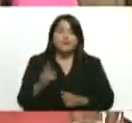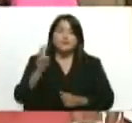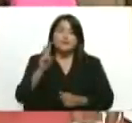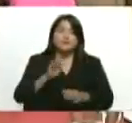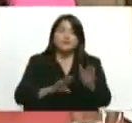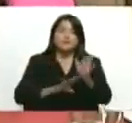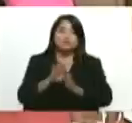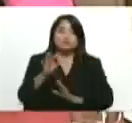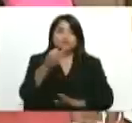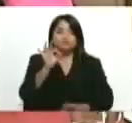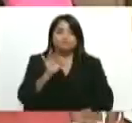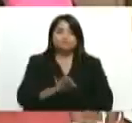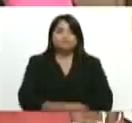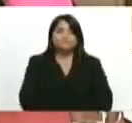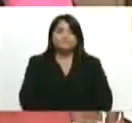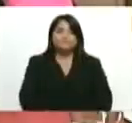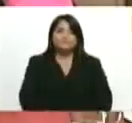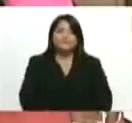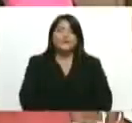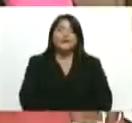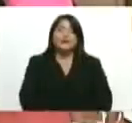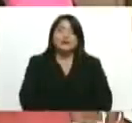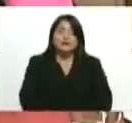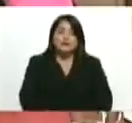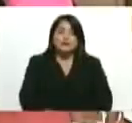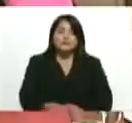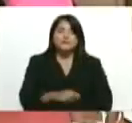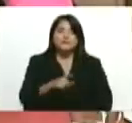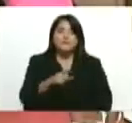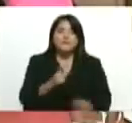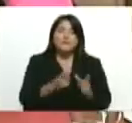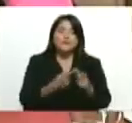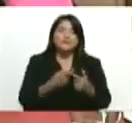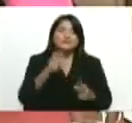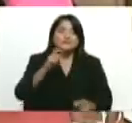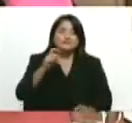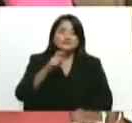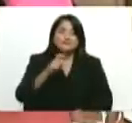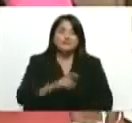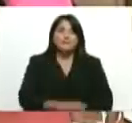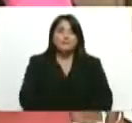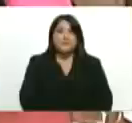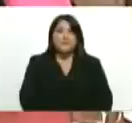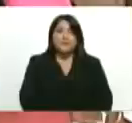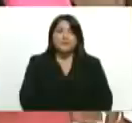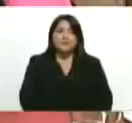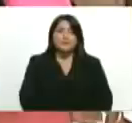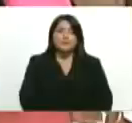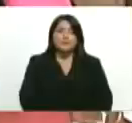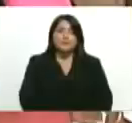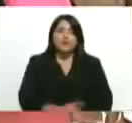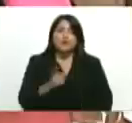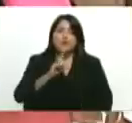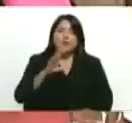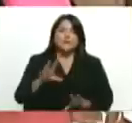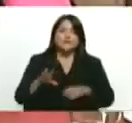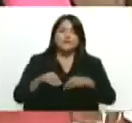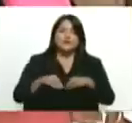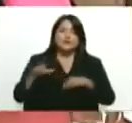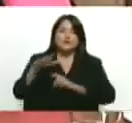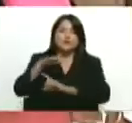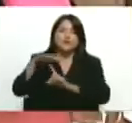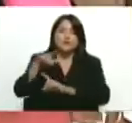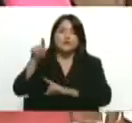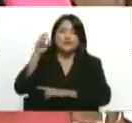vida nacional, razón por la cual se hace necesario establecer un criterio de rechazo a acciones